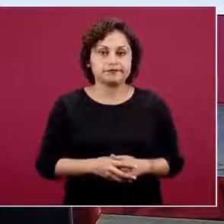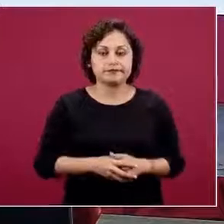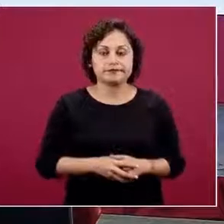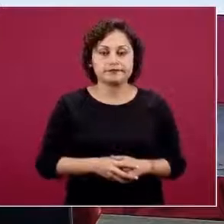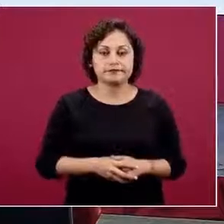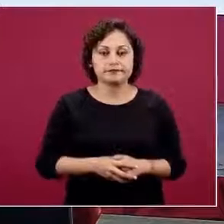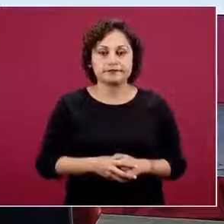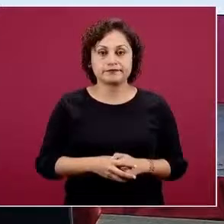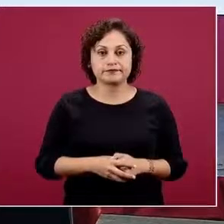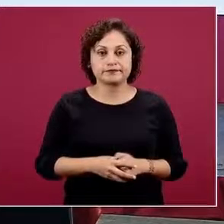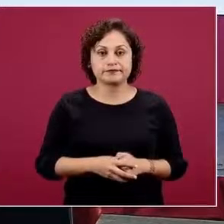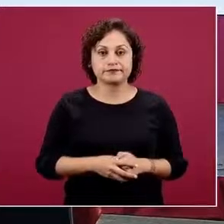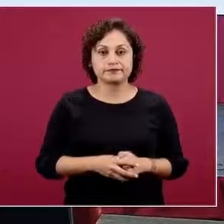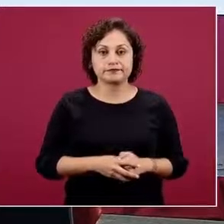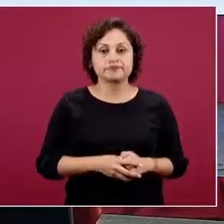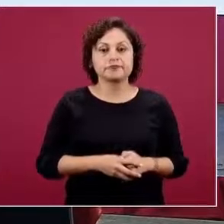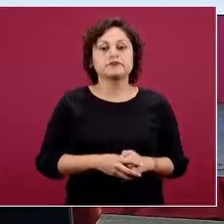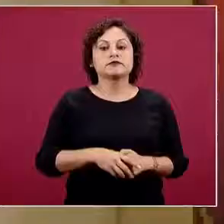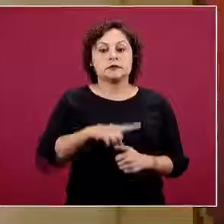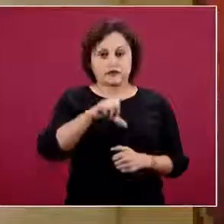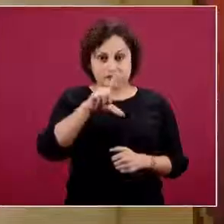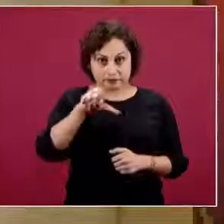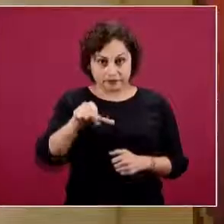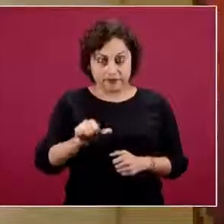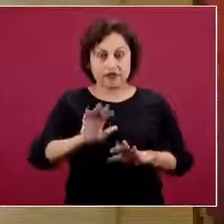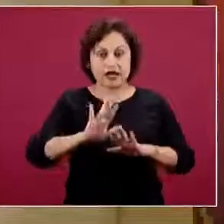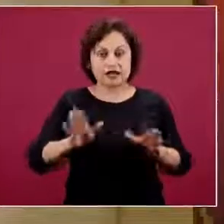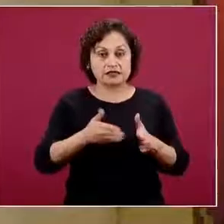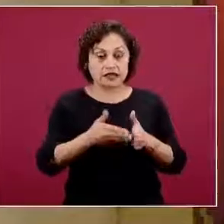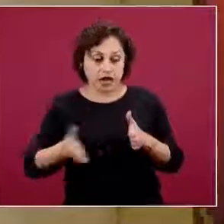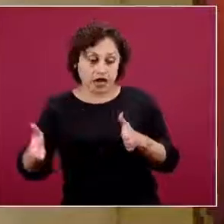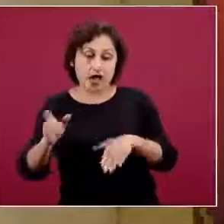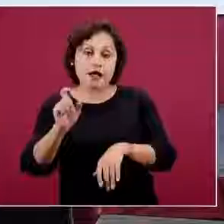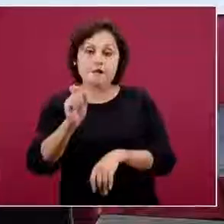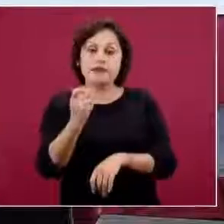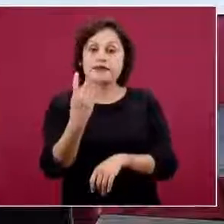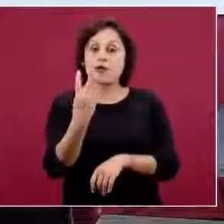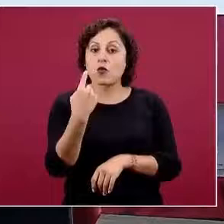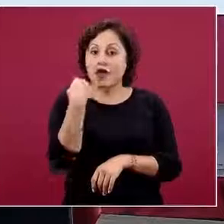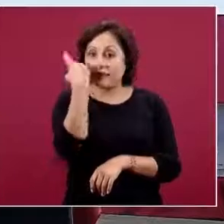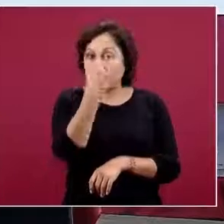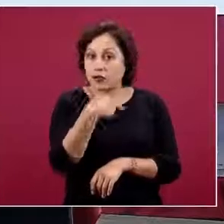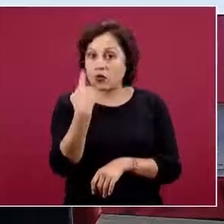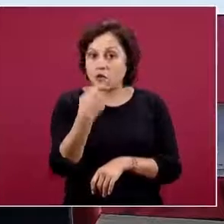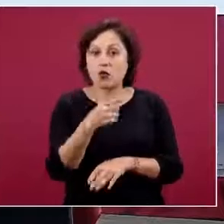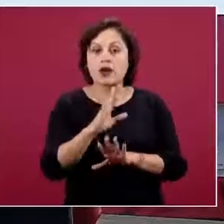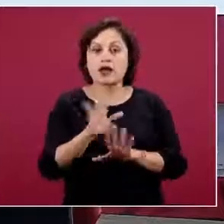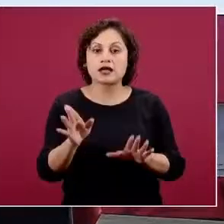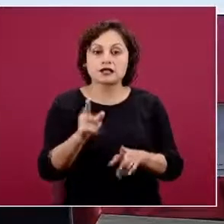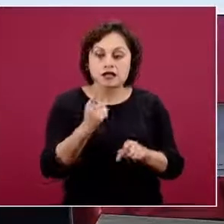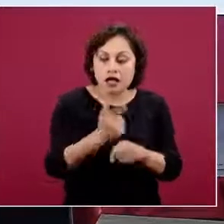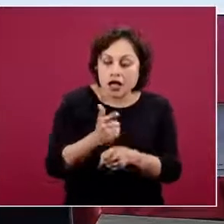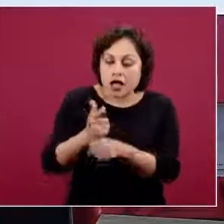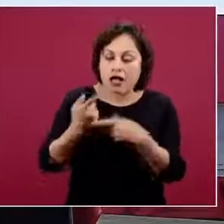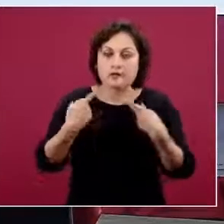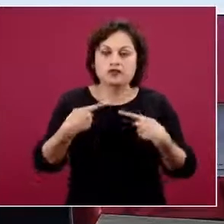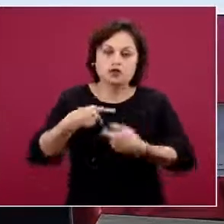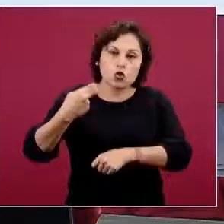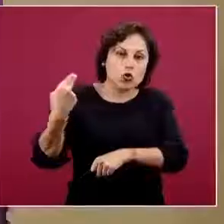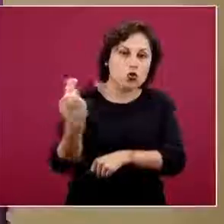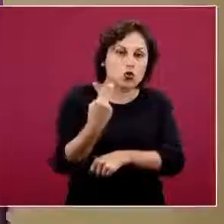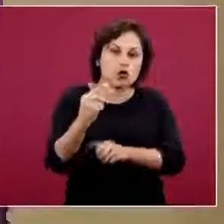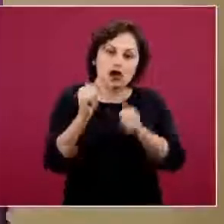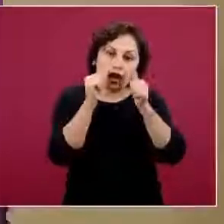Y después de que pasó las primeras 24 horas, una vez que ya atendimos a la población urgente, que derivamos a los pacientes